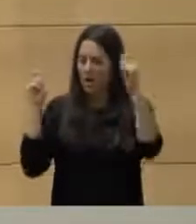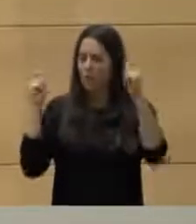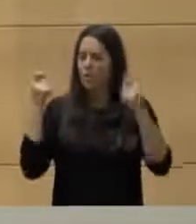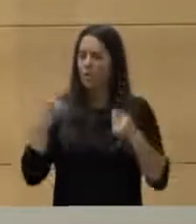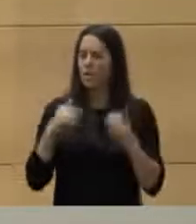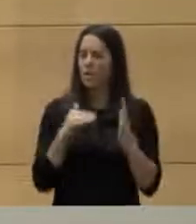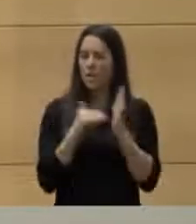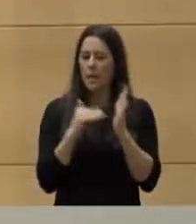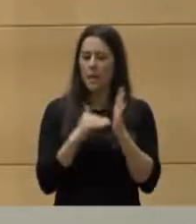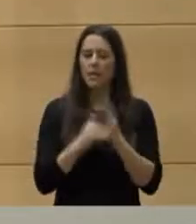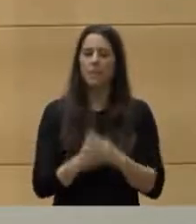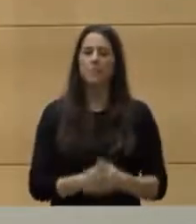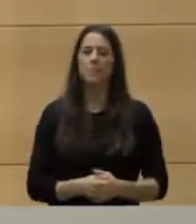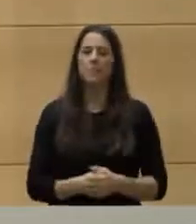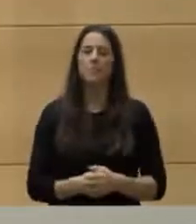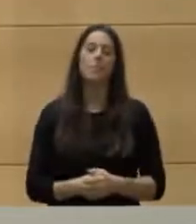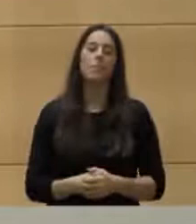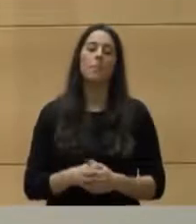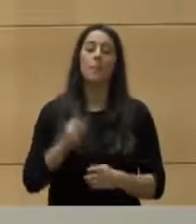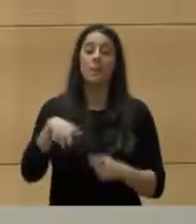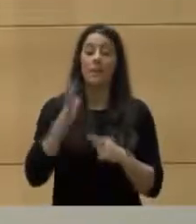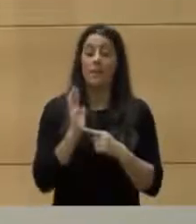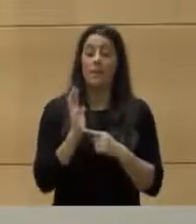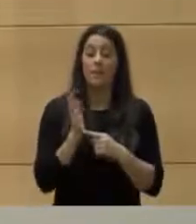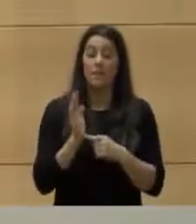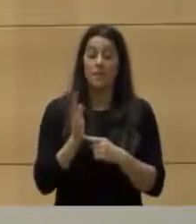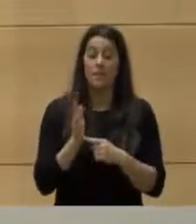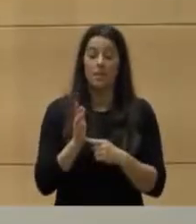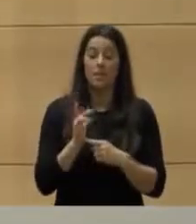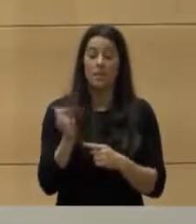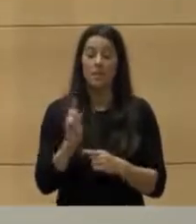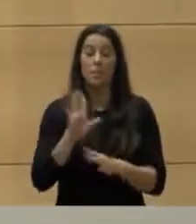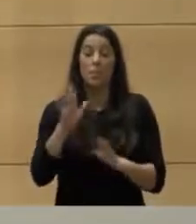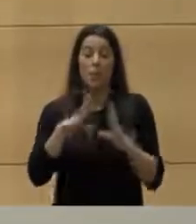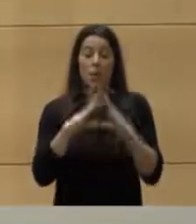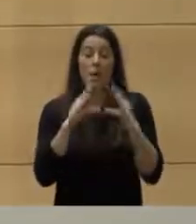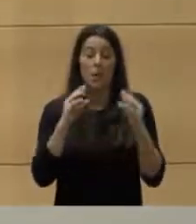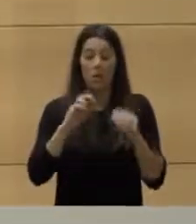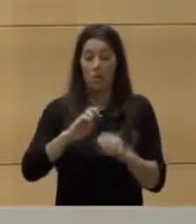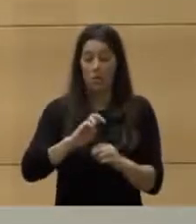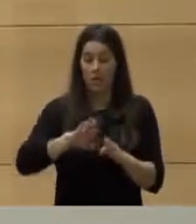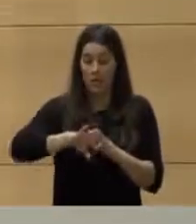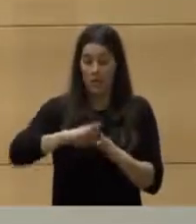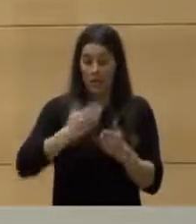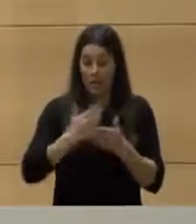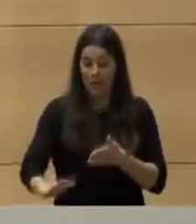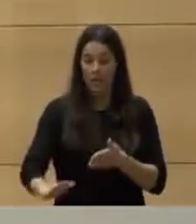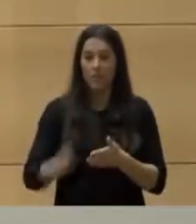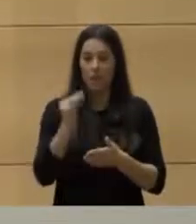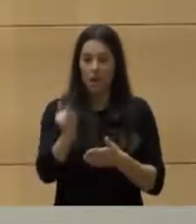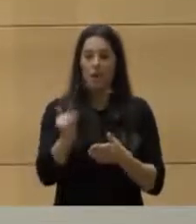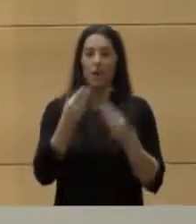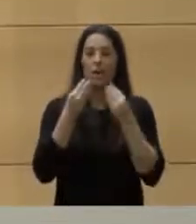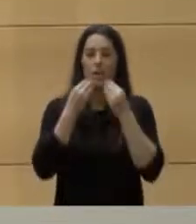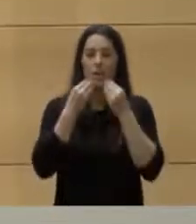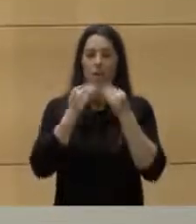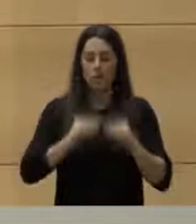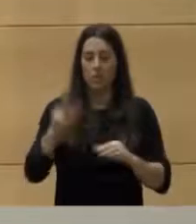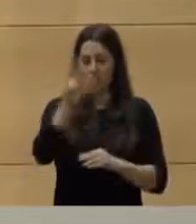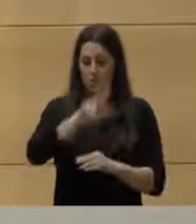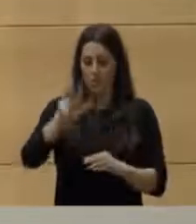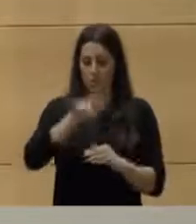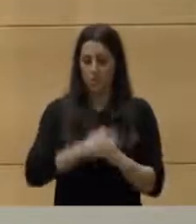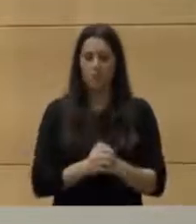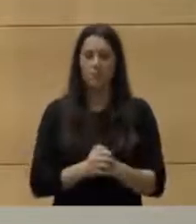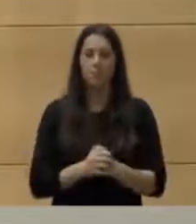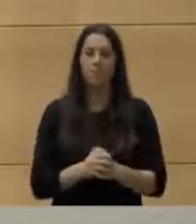Madrid y Castilla-La Mancha, todas las demás tienen el rango de históricas. Y además tenemos esos dos entes raros y extraños llamadas